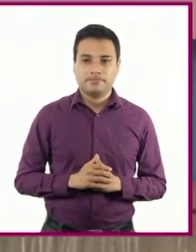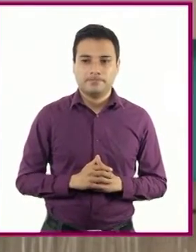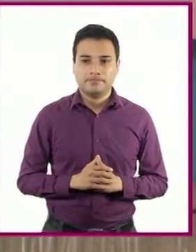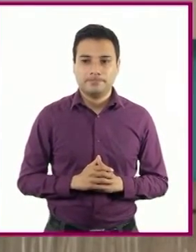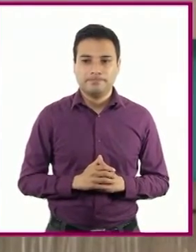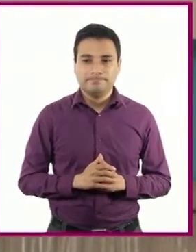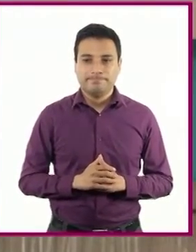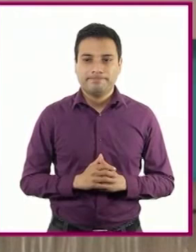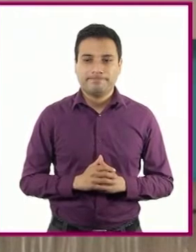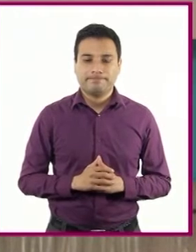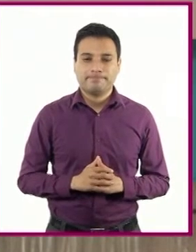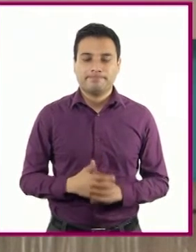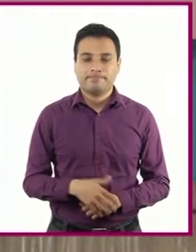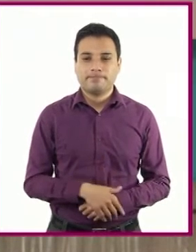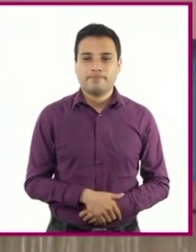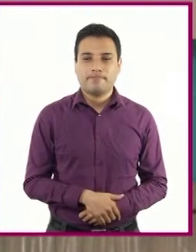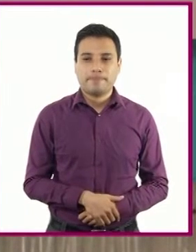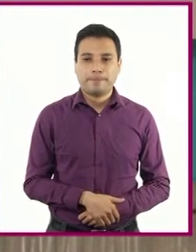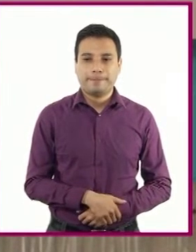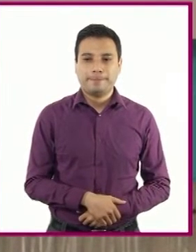reacción.